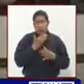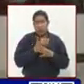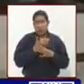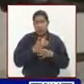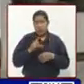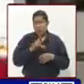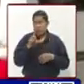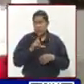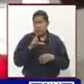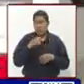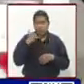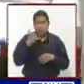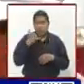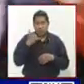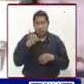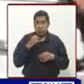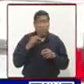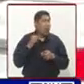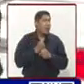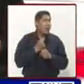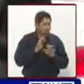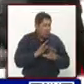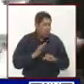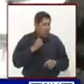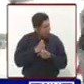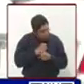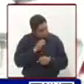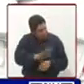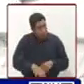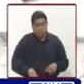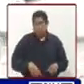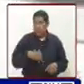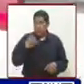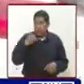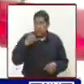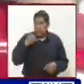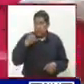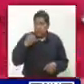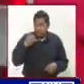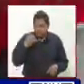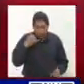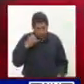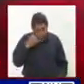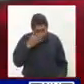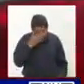el día lunes y no me contestaba, estamos trabajando, solo me dijeron eso nomás, nada más una palabra.